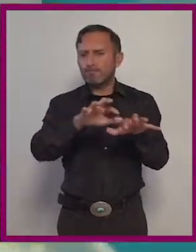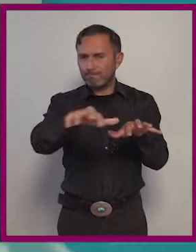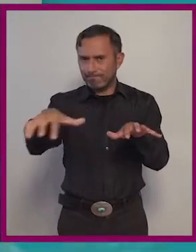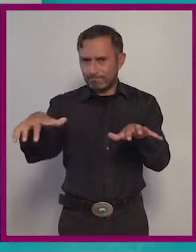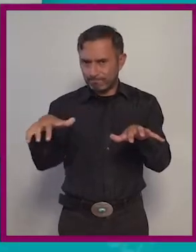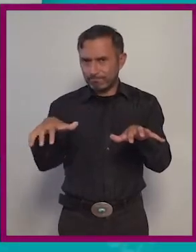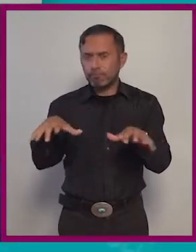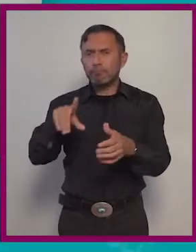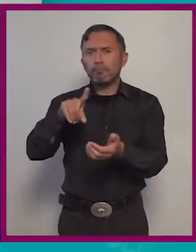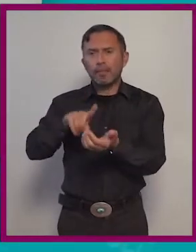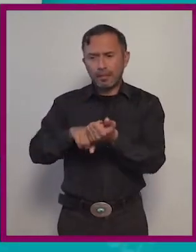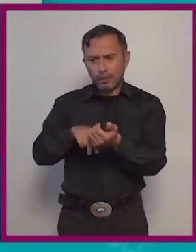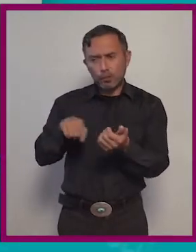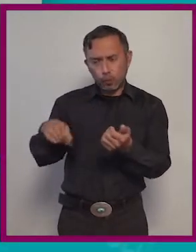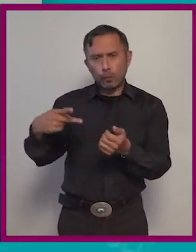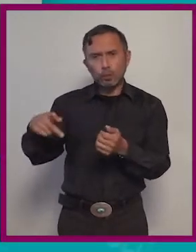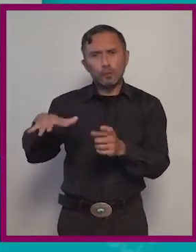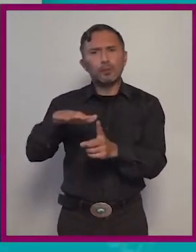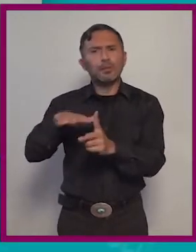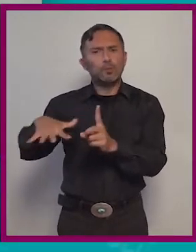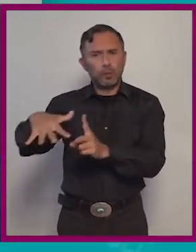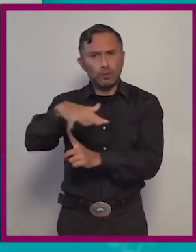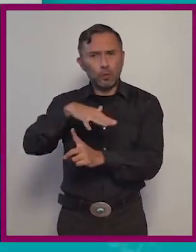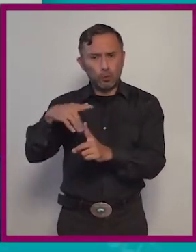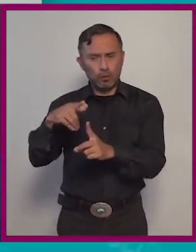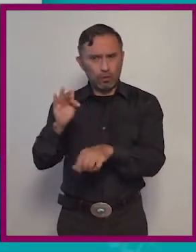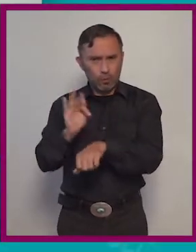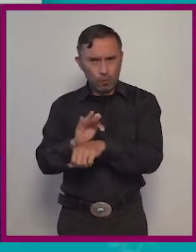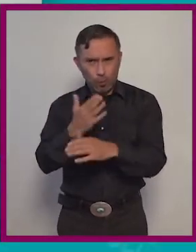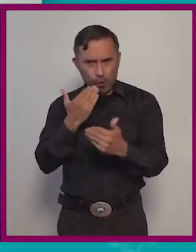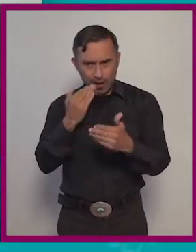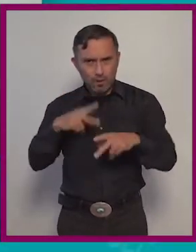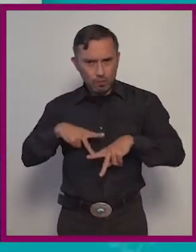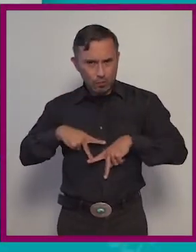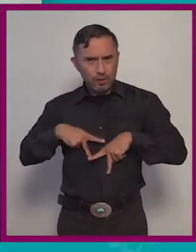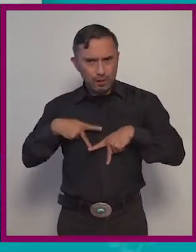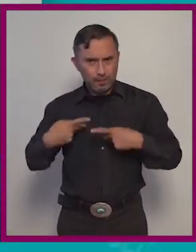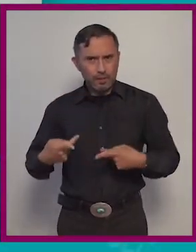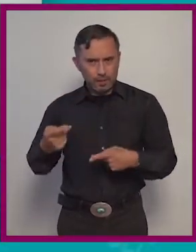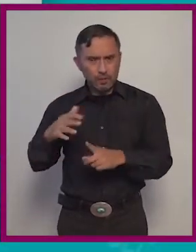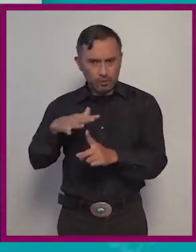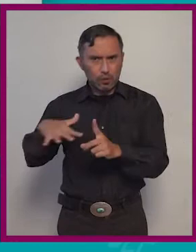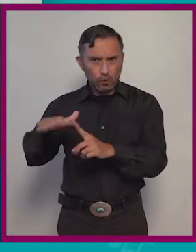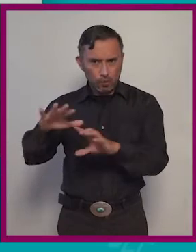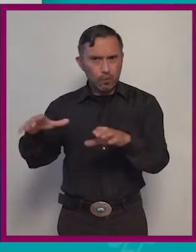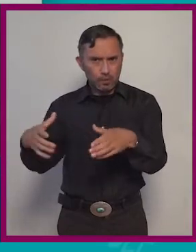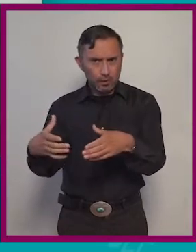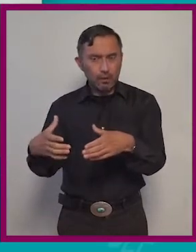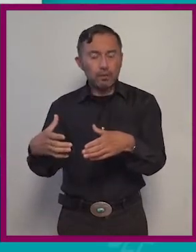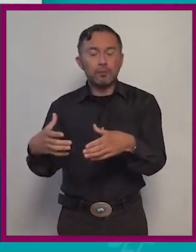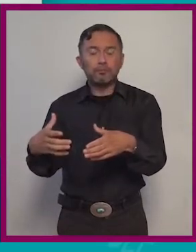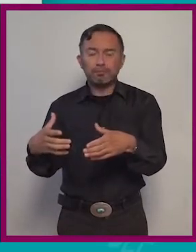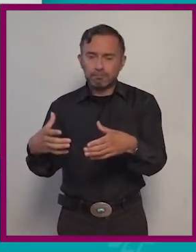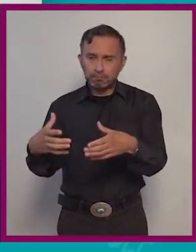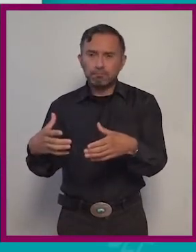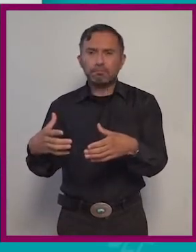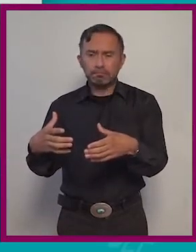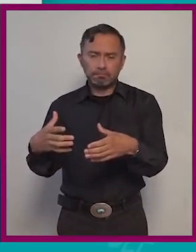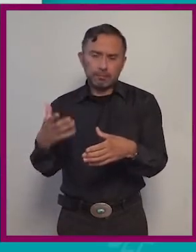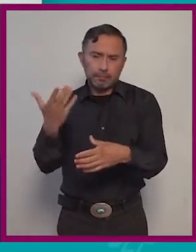esa carencia o esa situación de vulnerabilidad en la que se encuentran nuestras comunidades y sin